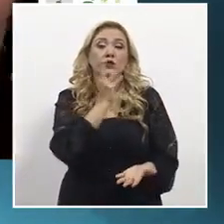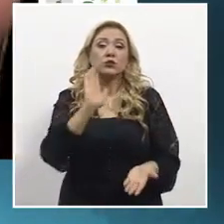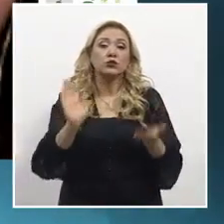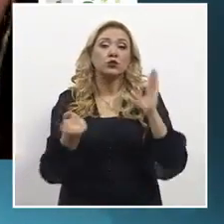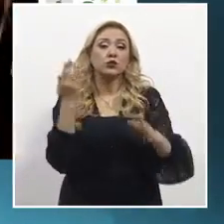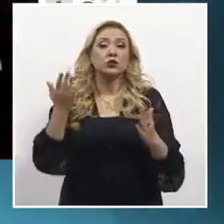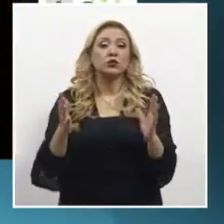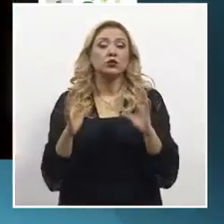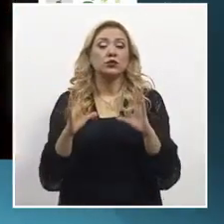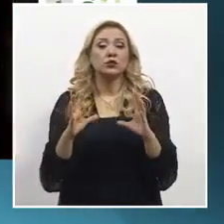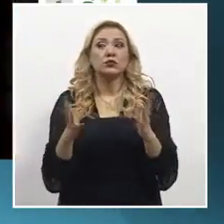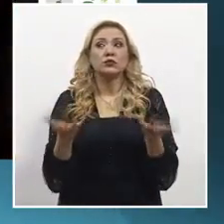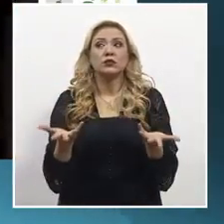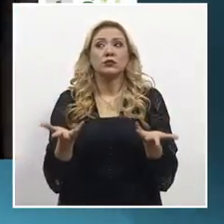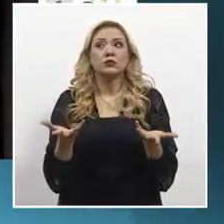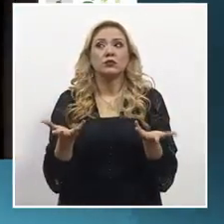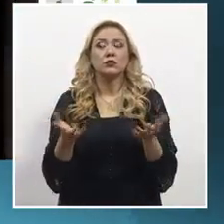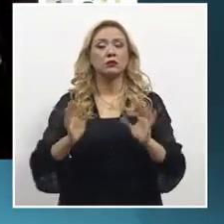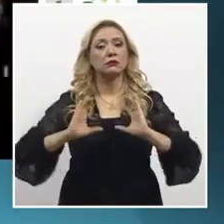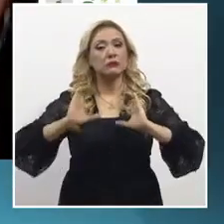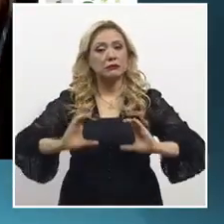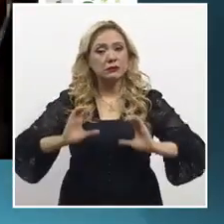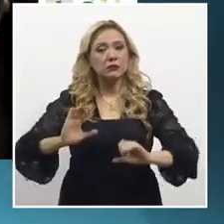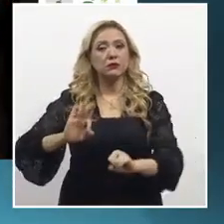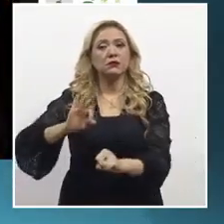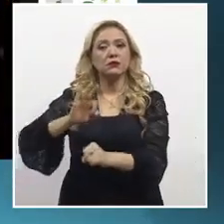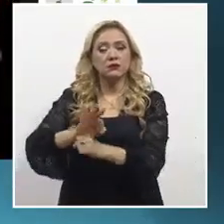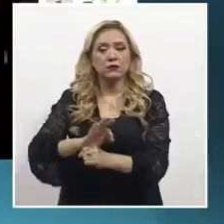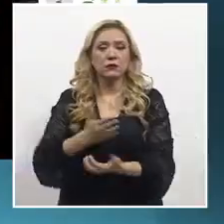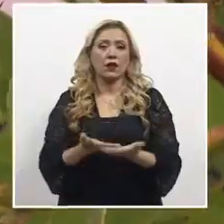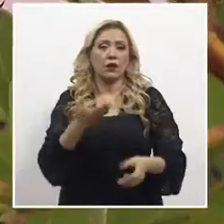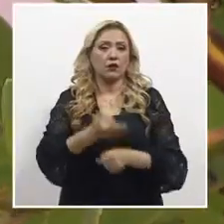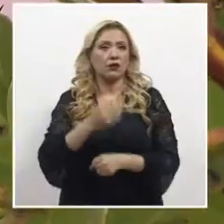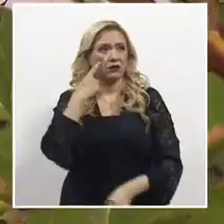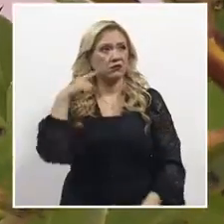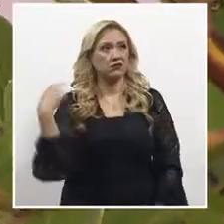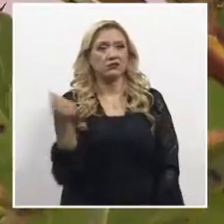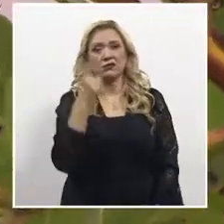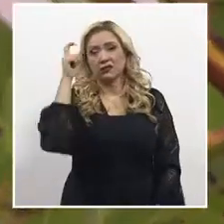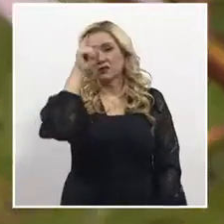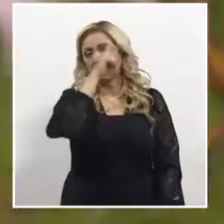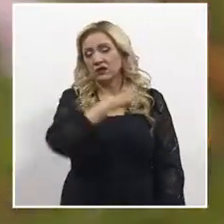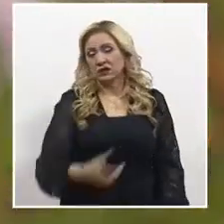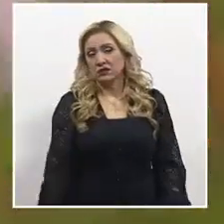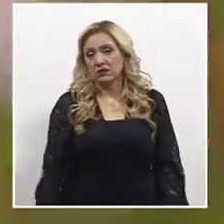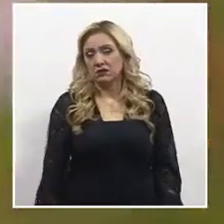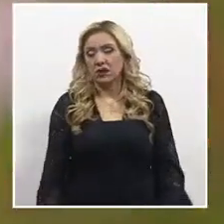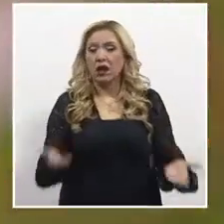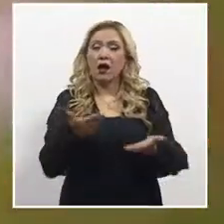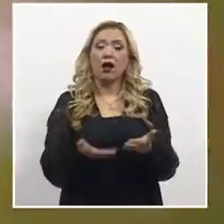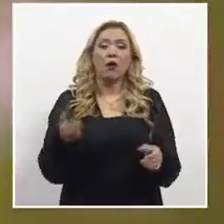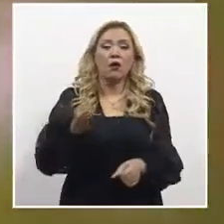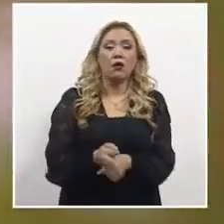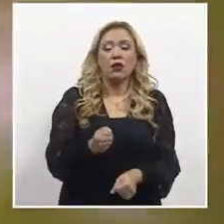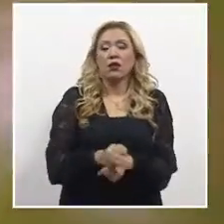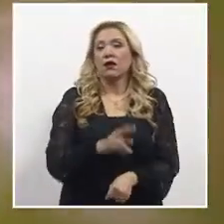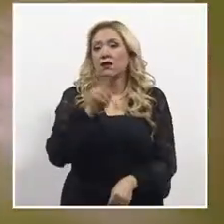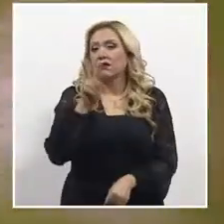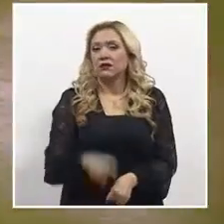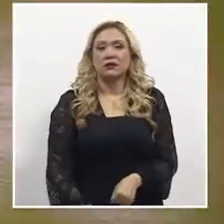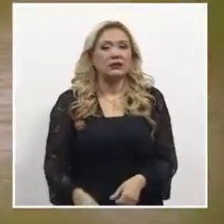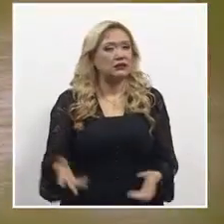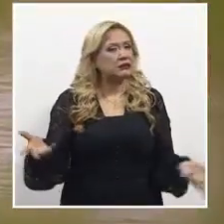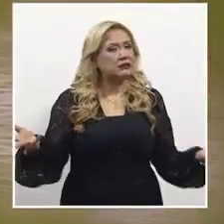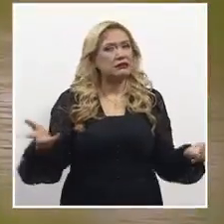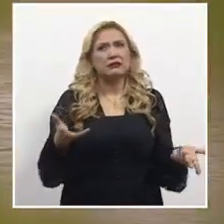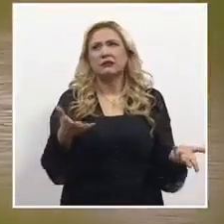y trabajar para su protección en un contexto como el que vivimos. reconocieron que en la actualidad vivimos en medio de una